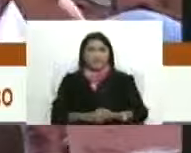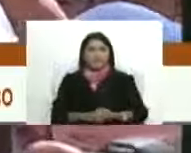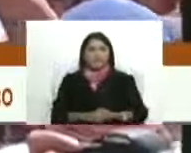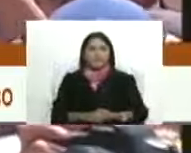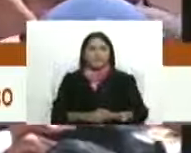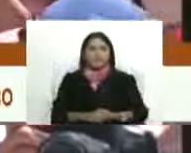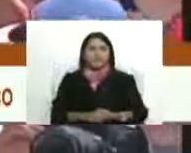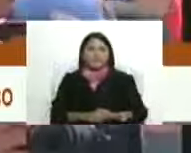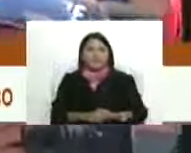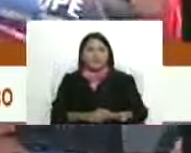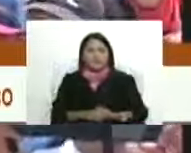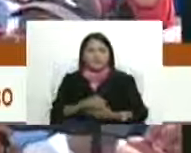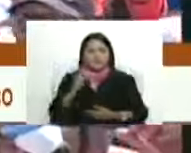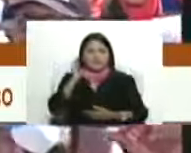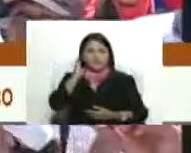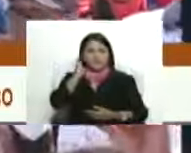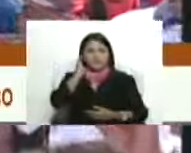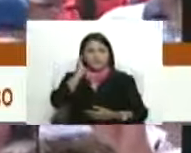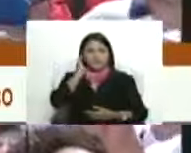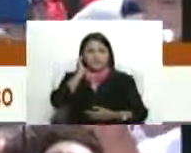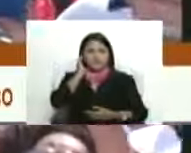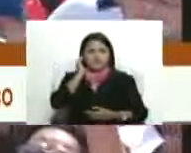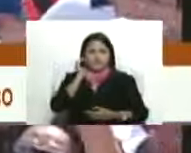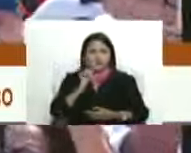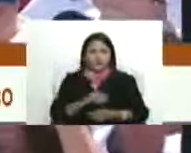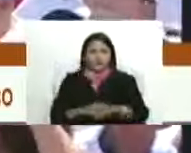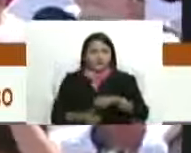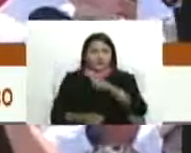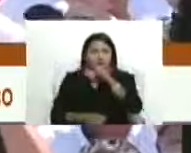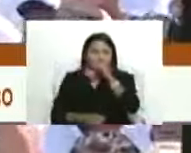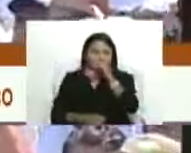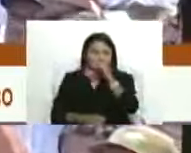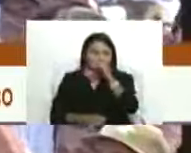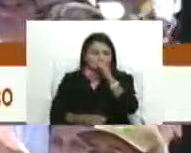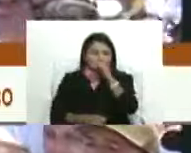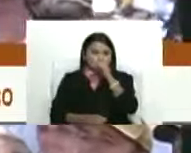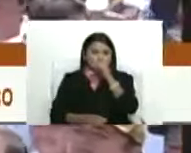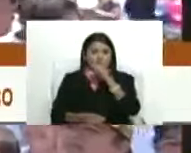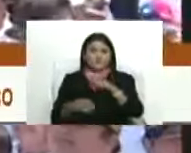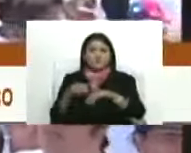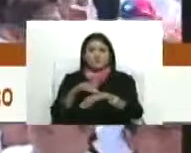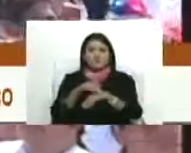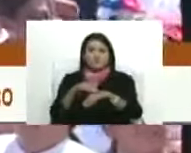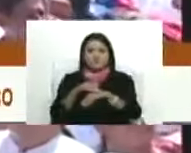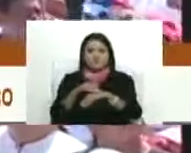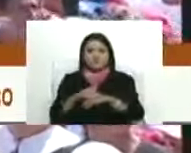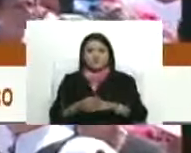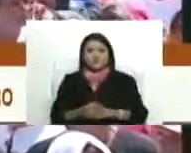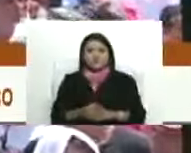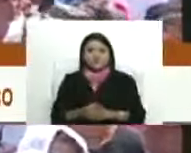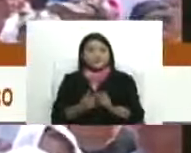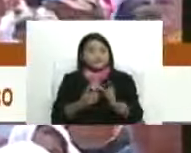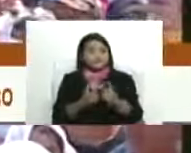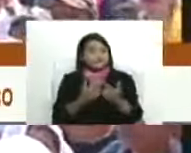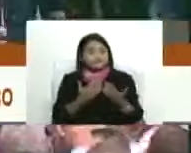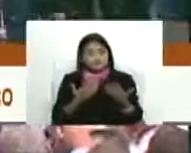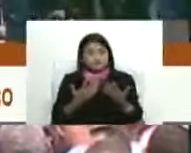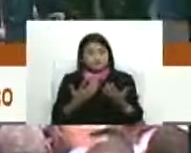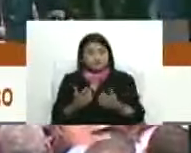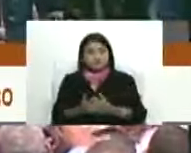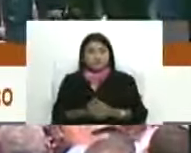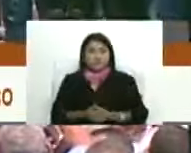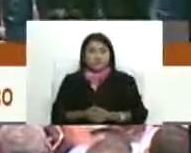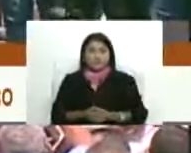y llegaron al colmo de los colmos llegaron al colmo de los colmos